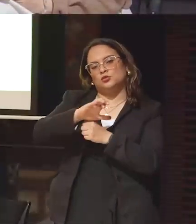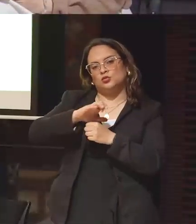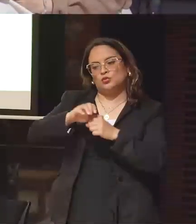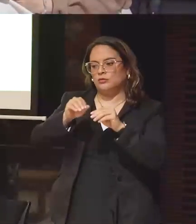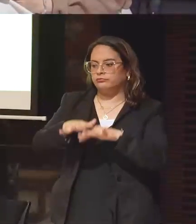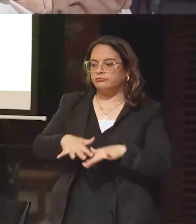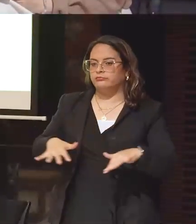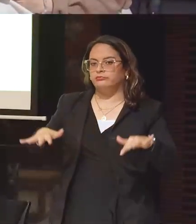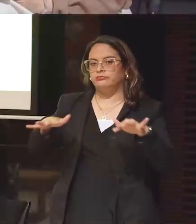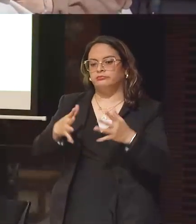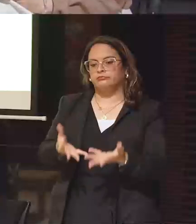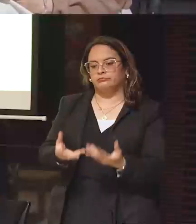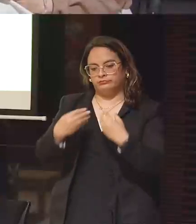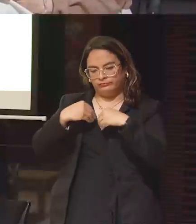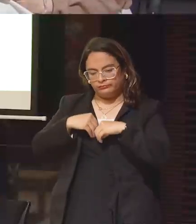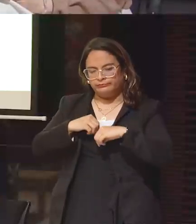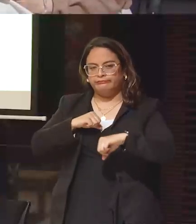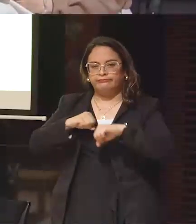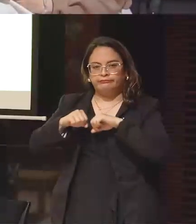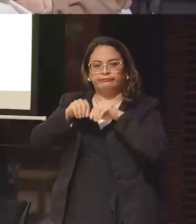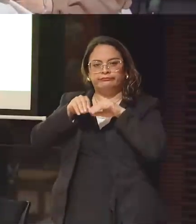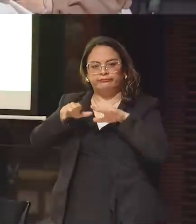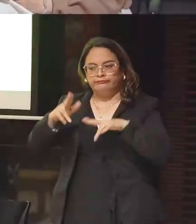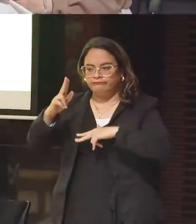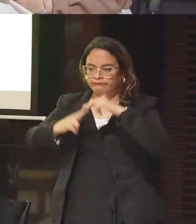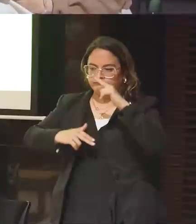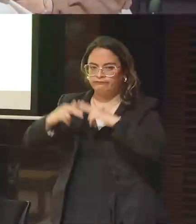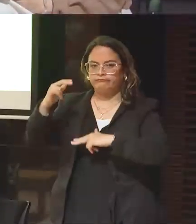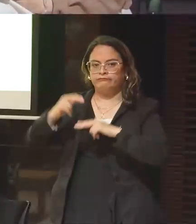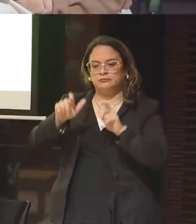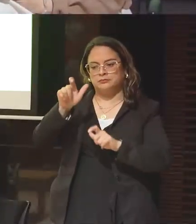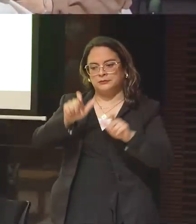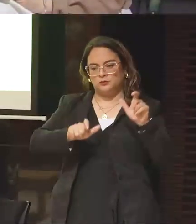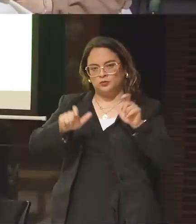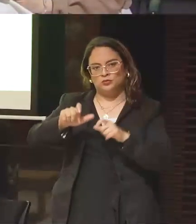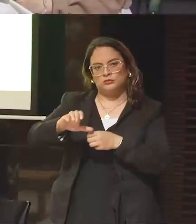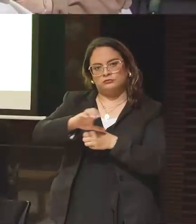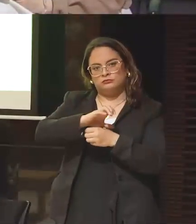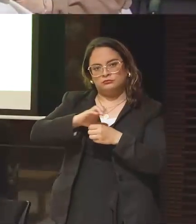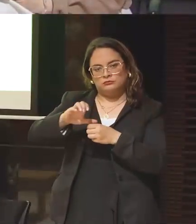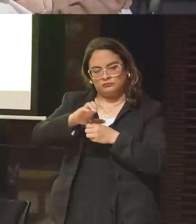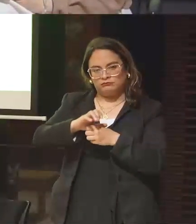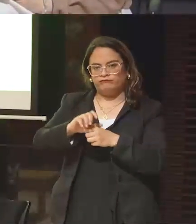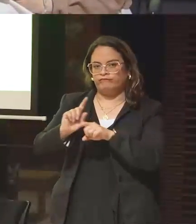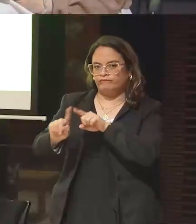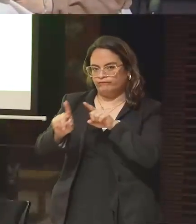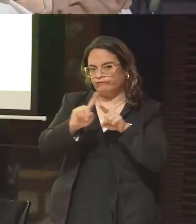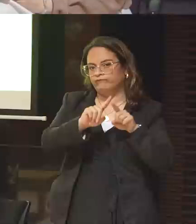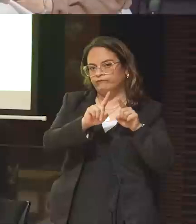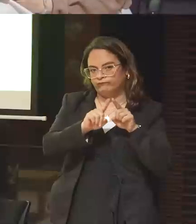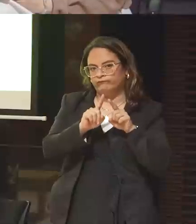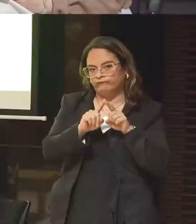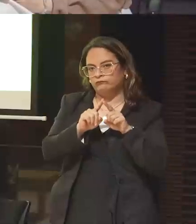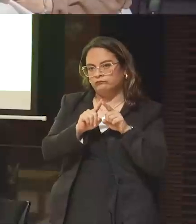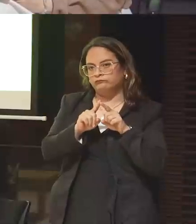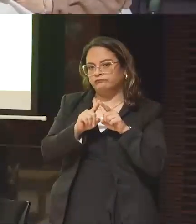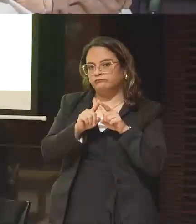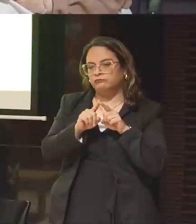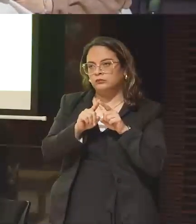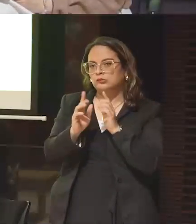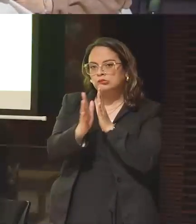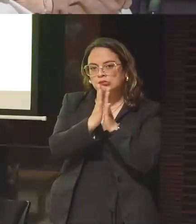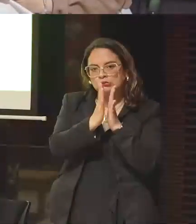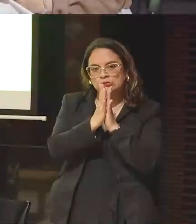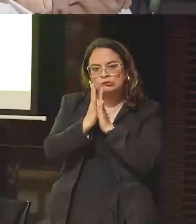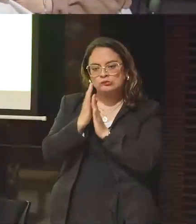apropiación del espacio público y construcción de ciudadanías. Temas que de diferentes lugares, digamos,